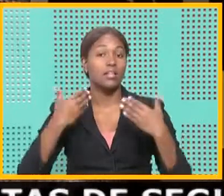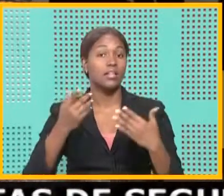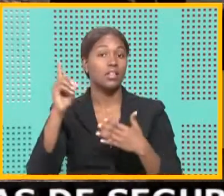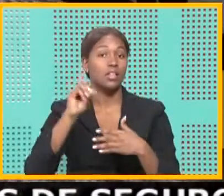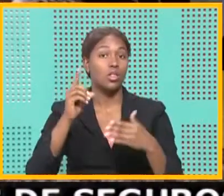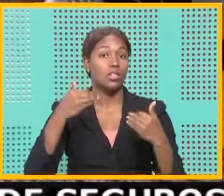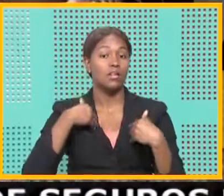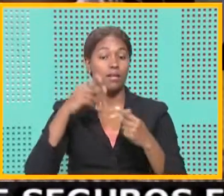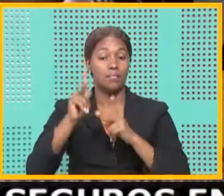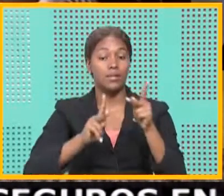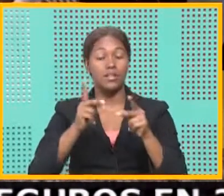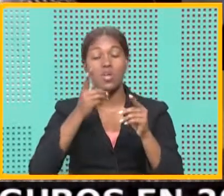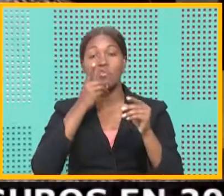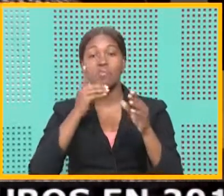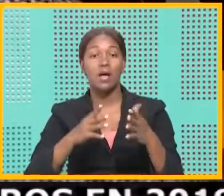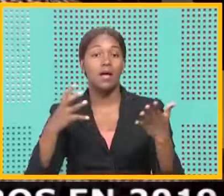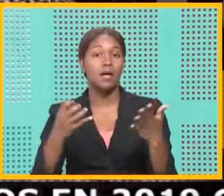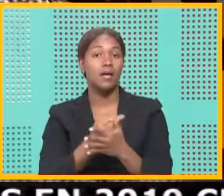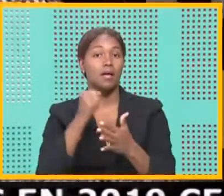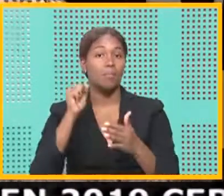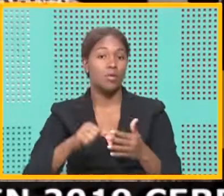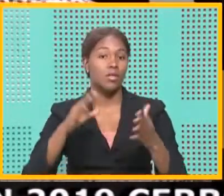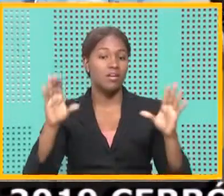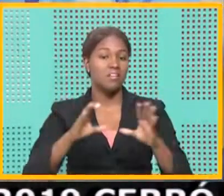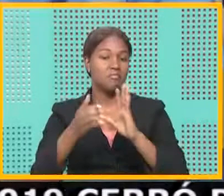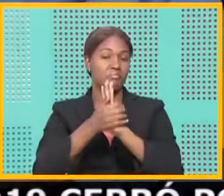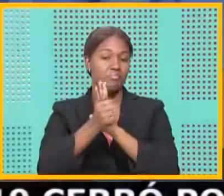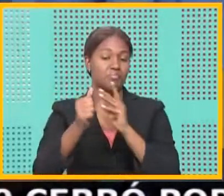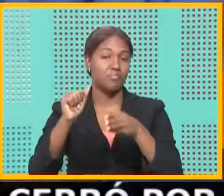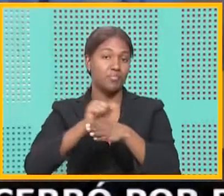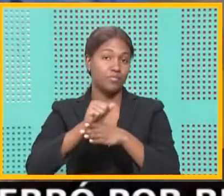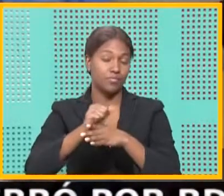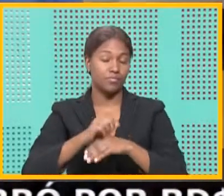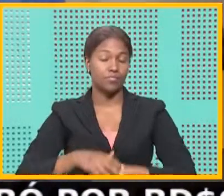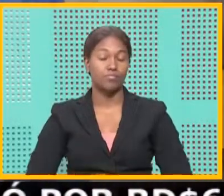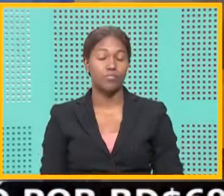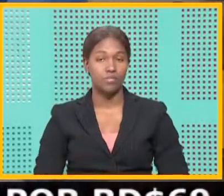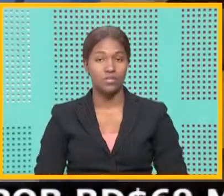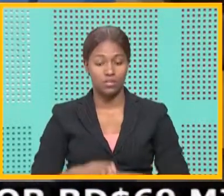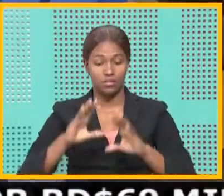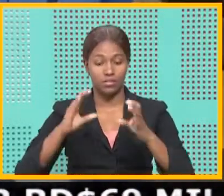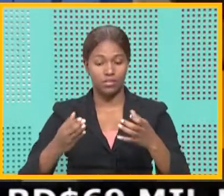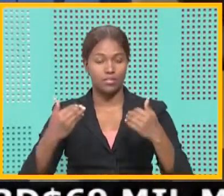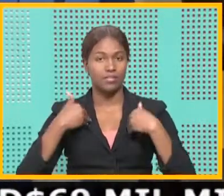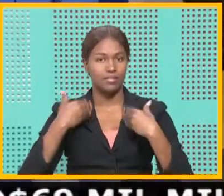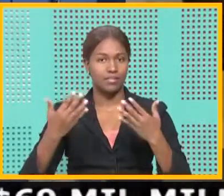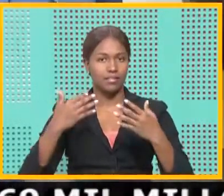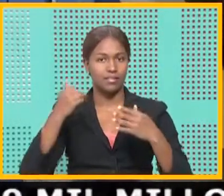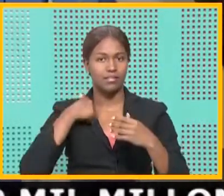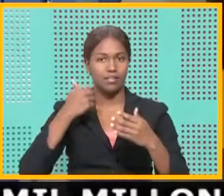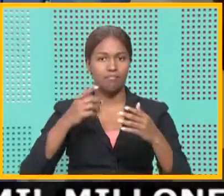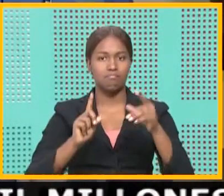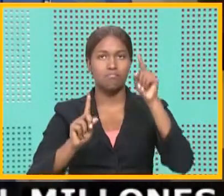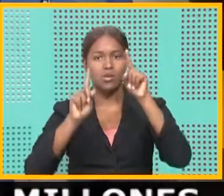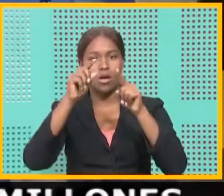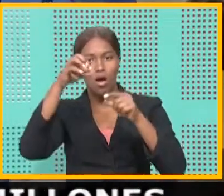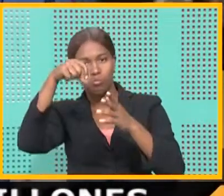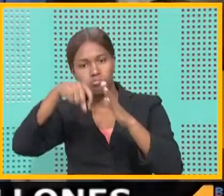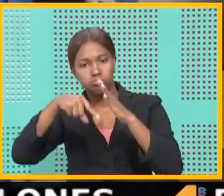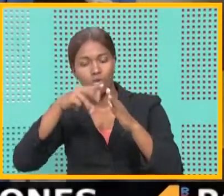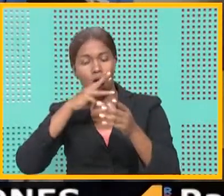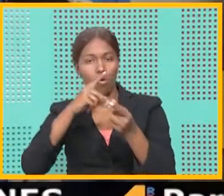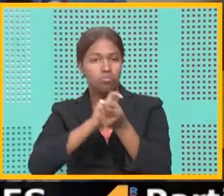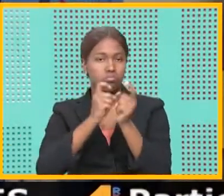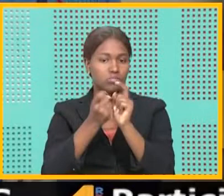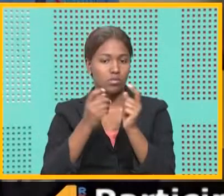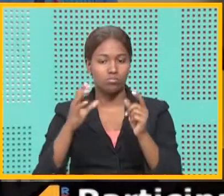los dominicanos la oportunidad de poder desarrollar su talento. En este camerino hubo corrección de filtraciones, hubo pintura completa, el cambio de la unidad